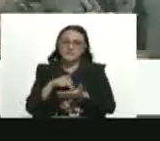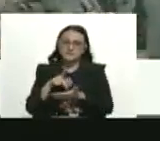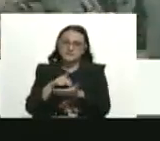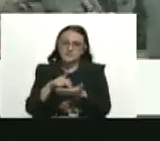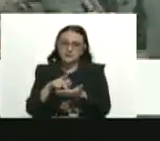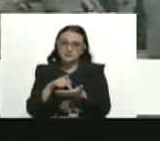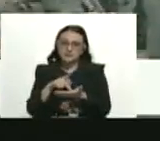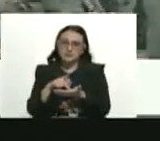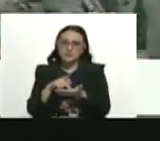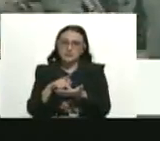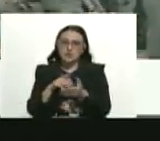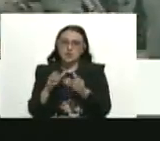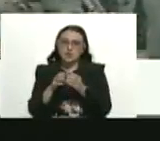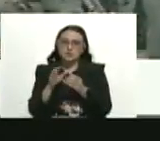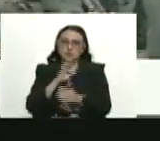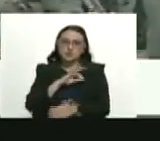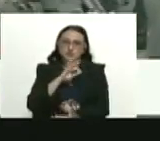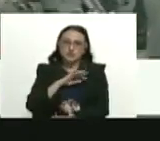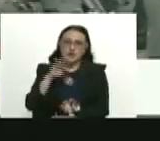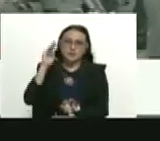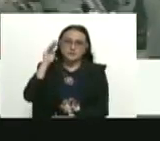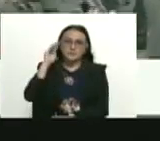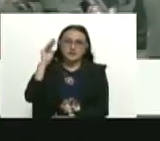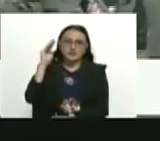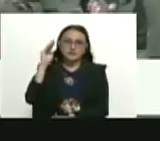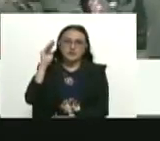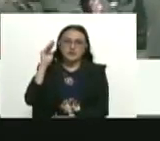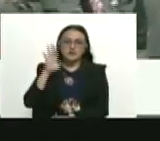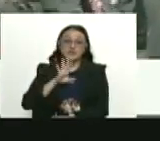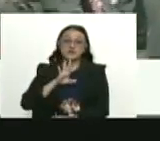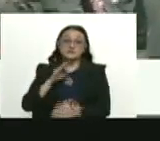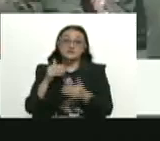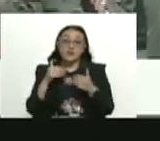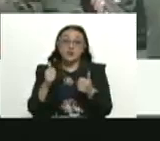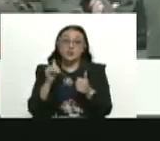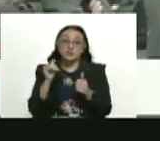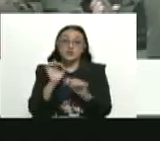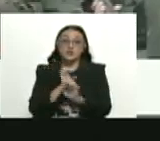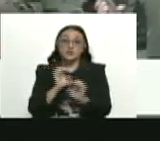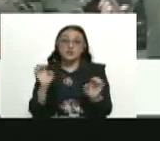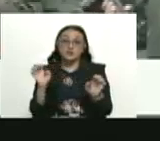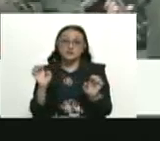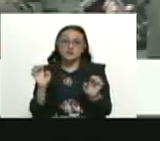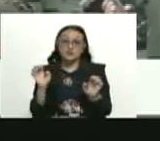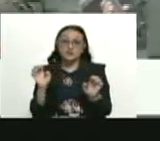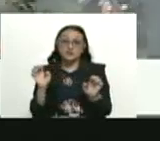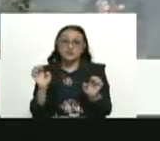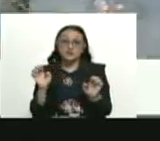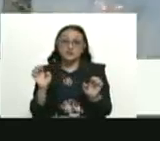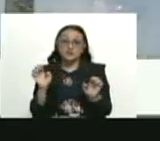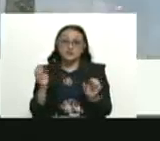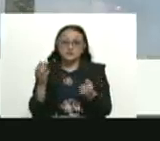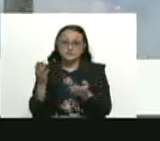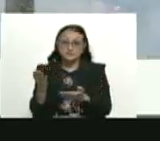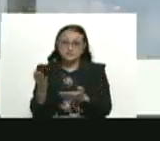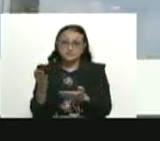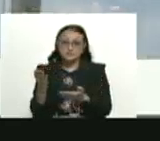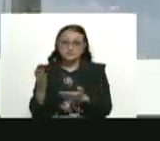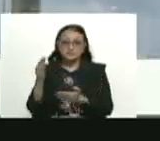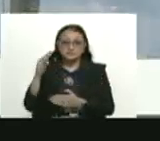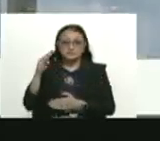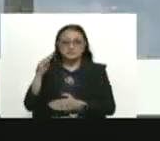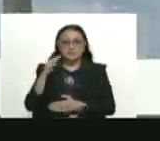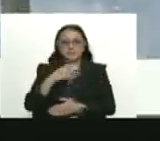activa en las brigadas comunitarias militares de salud y educación. Mi comandante en jefe, cuente